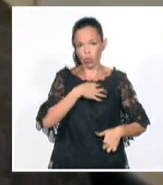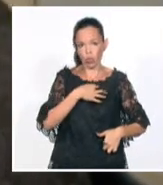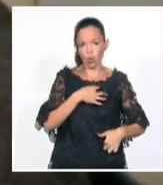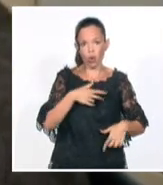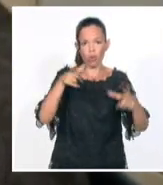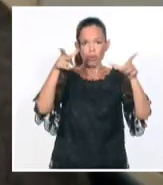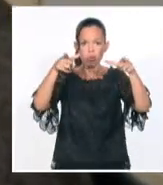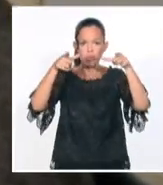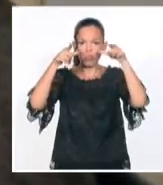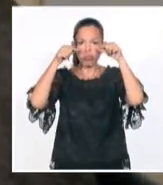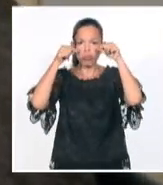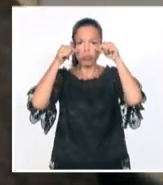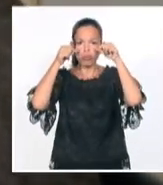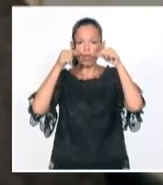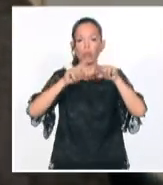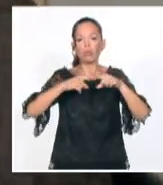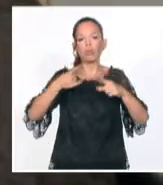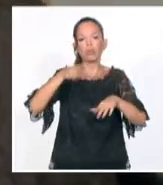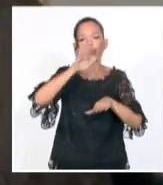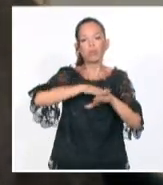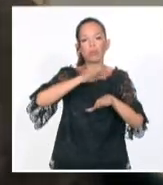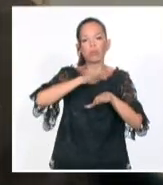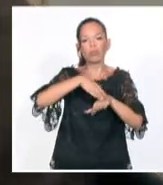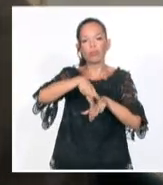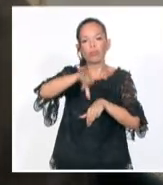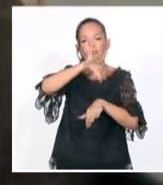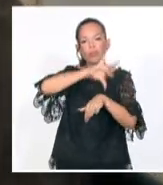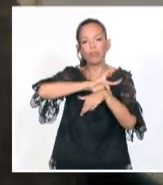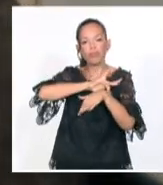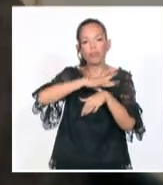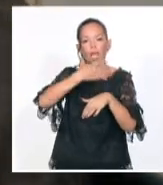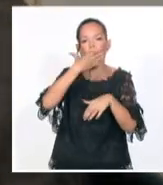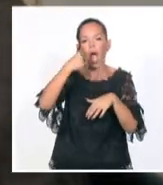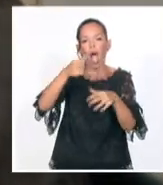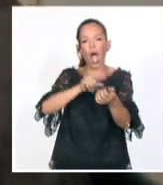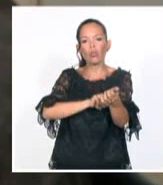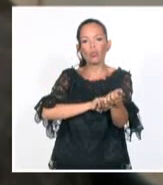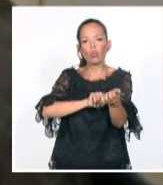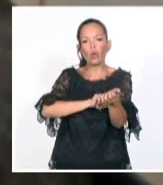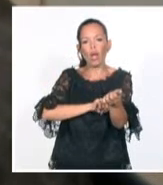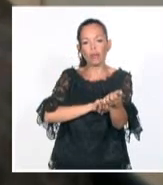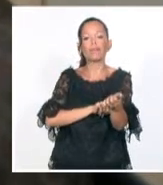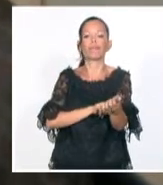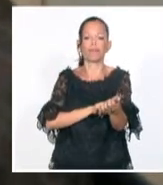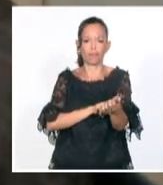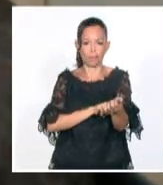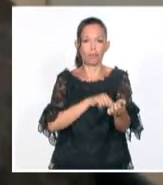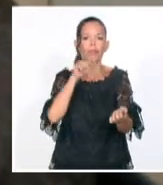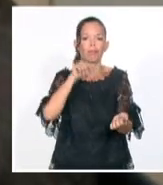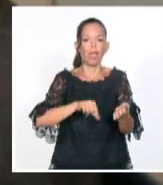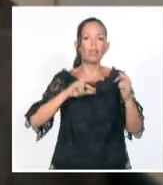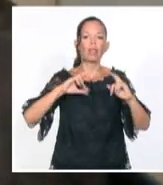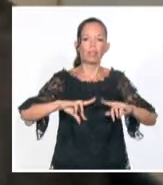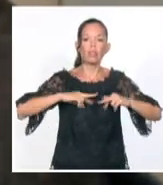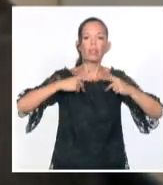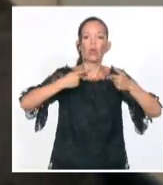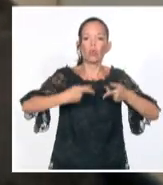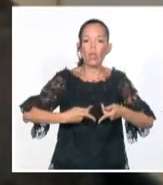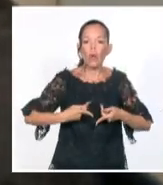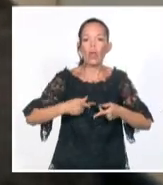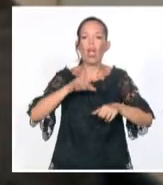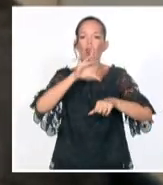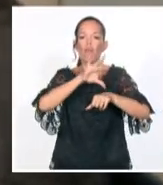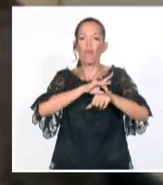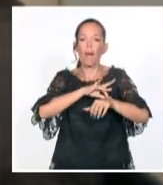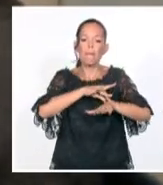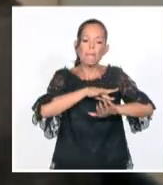consecuencia de la diabetes también. Ya esta es la segunda vez que tengo problemas con pie diabético. La primera vez